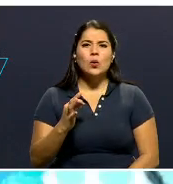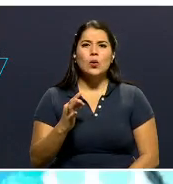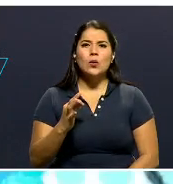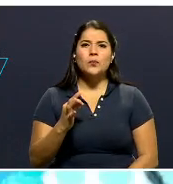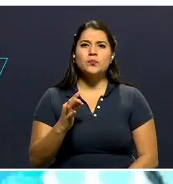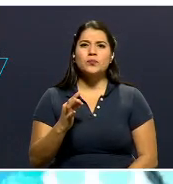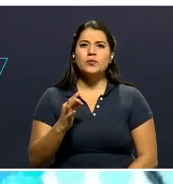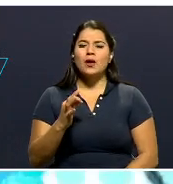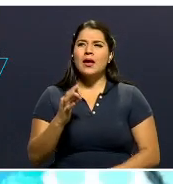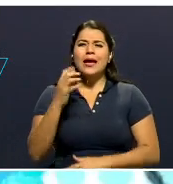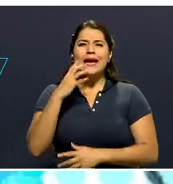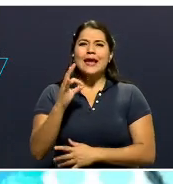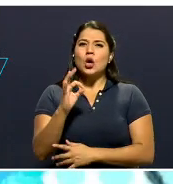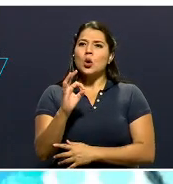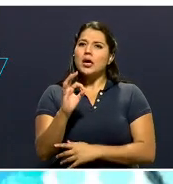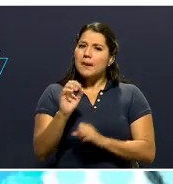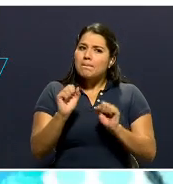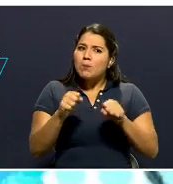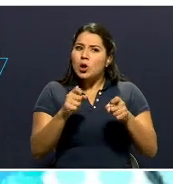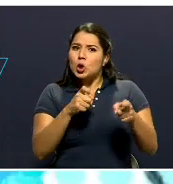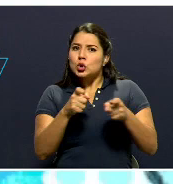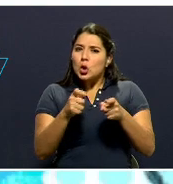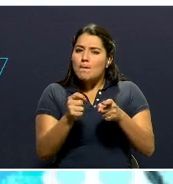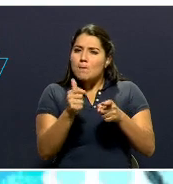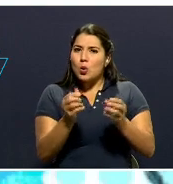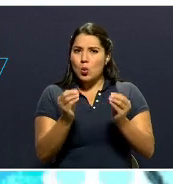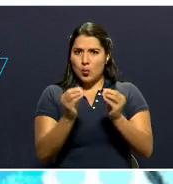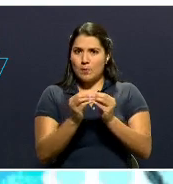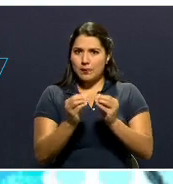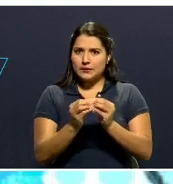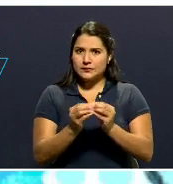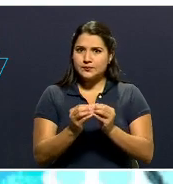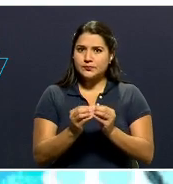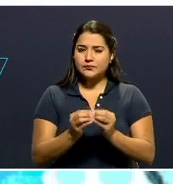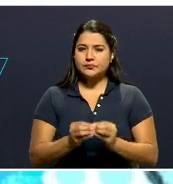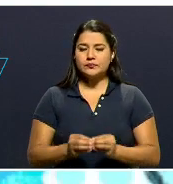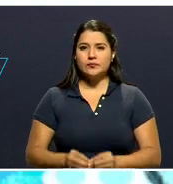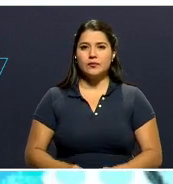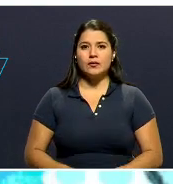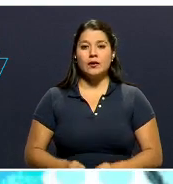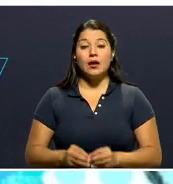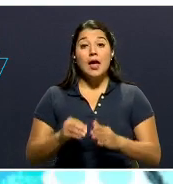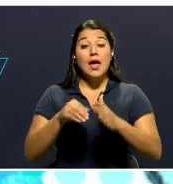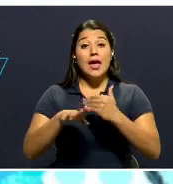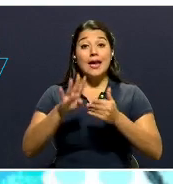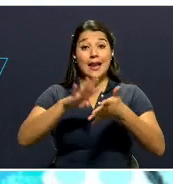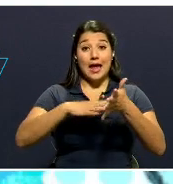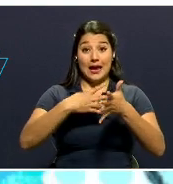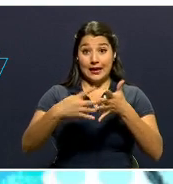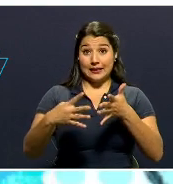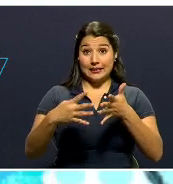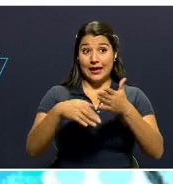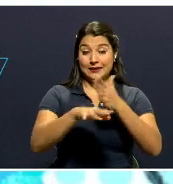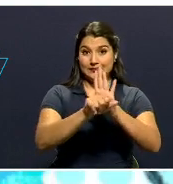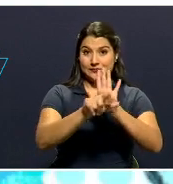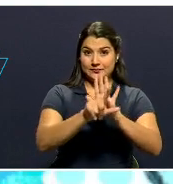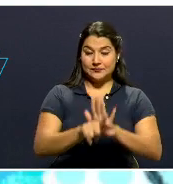como hasta hace unos días se podía prever que podía ceder el gobierno en la agenda que estaba impulsando en la Asamblea